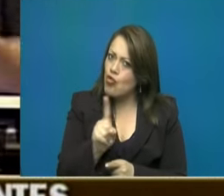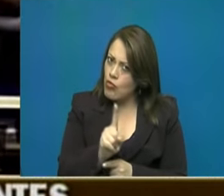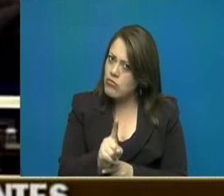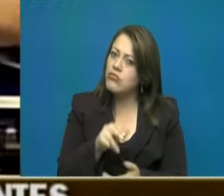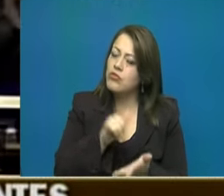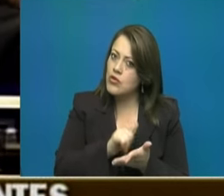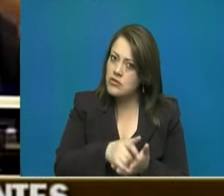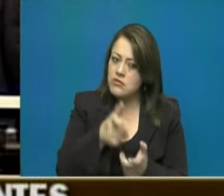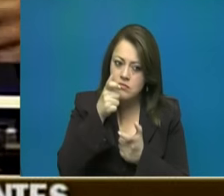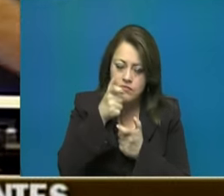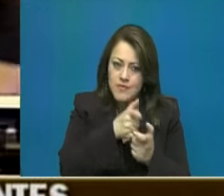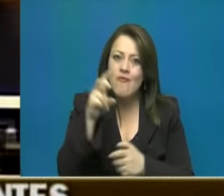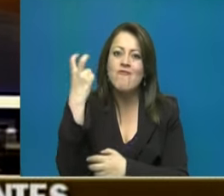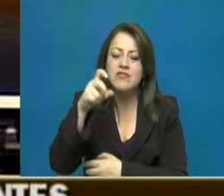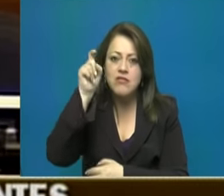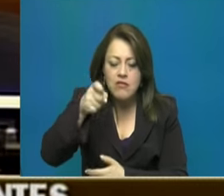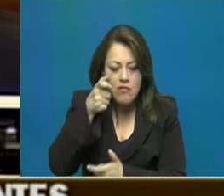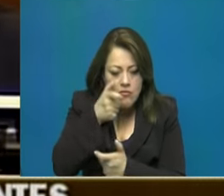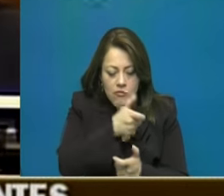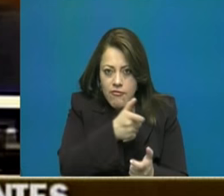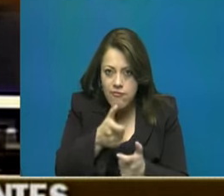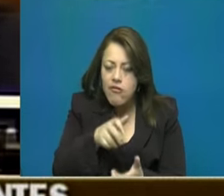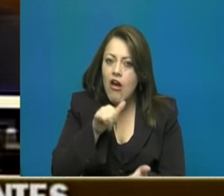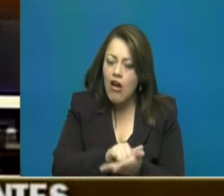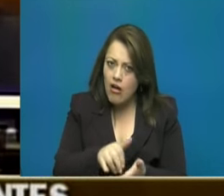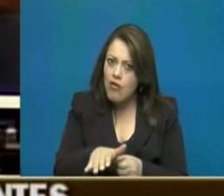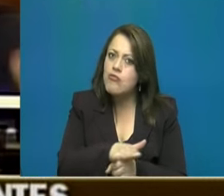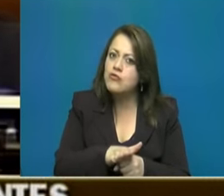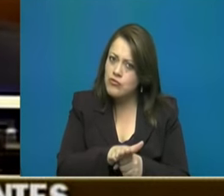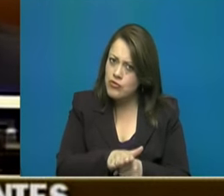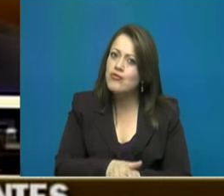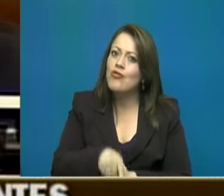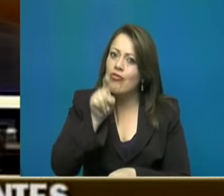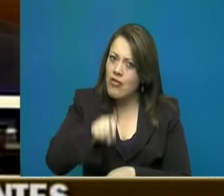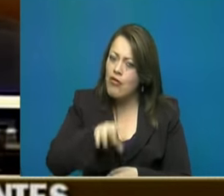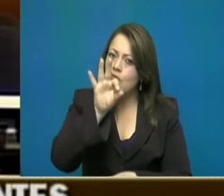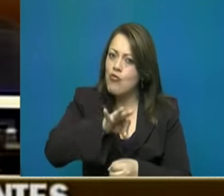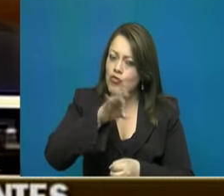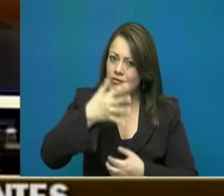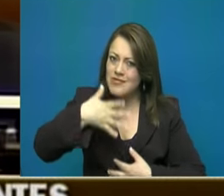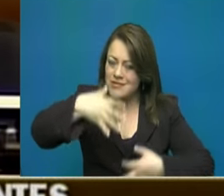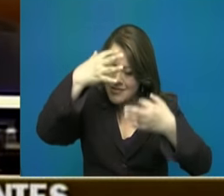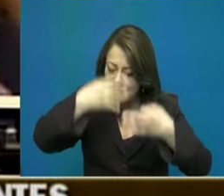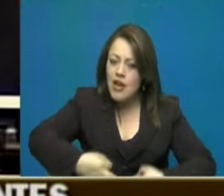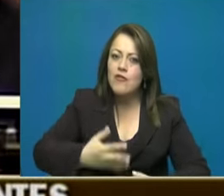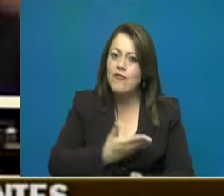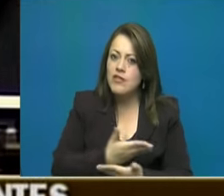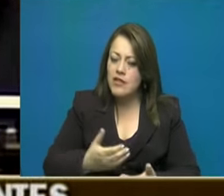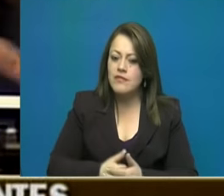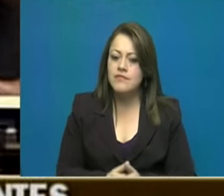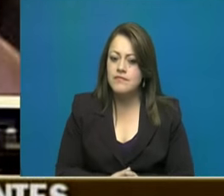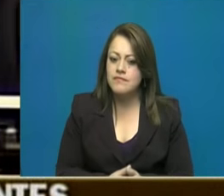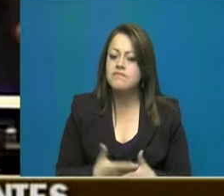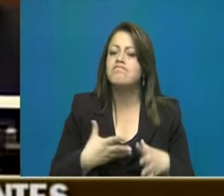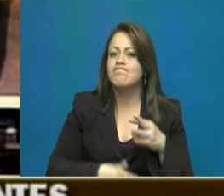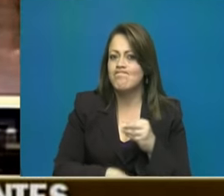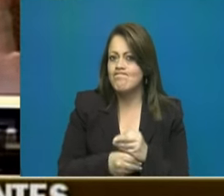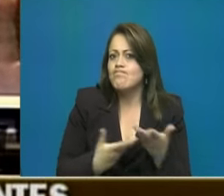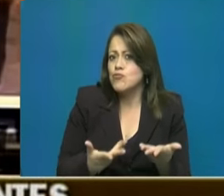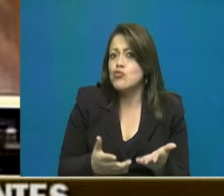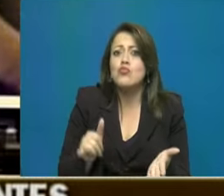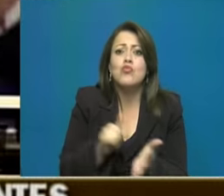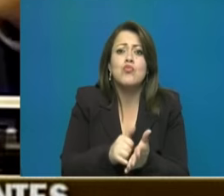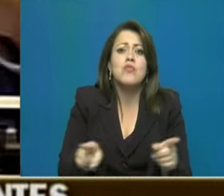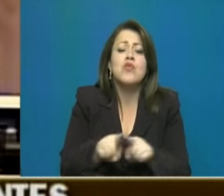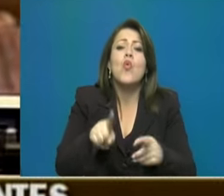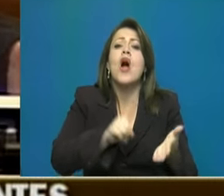que a través de estrategias poco santas forzar ese voto a favor de un candidato determinado y casi que se constituye un contrato,